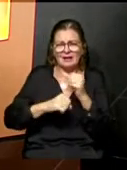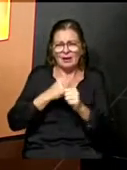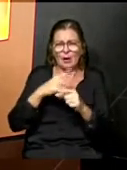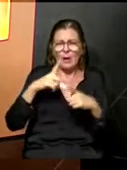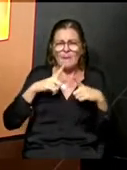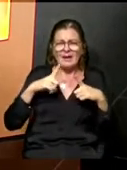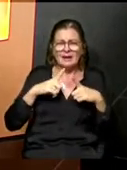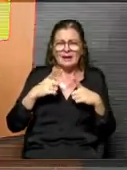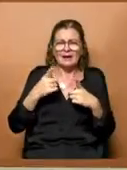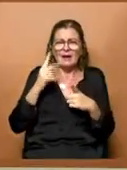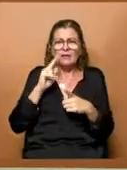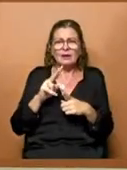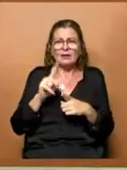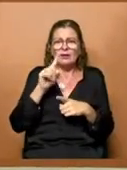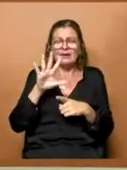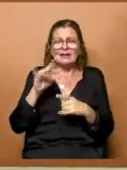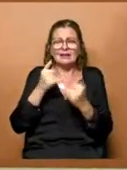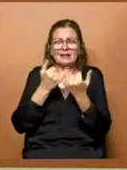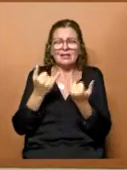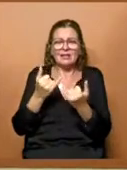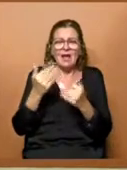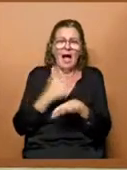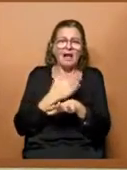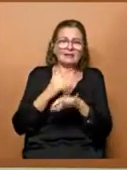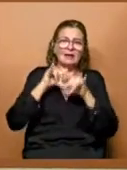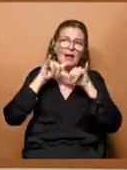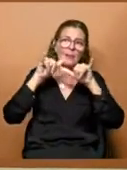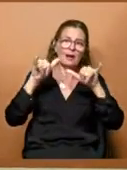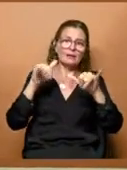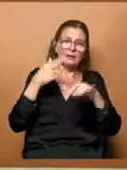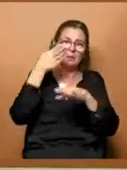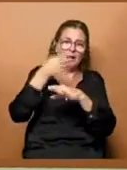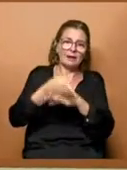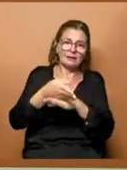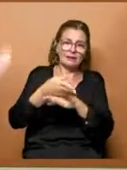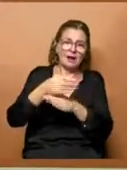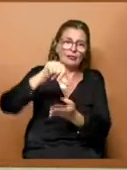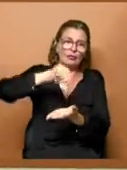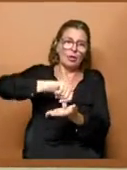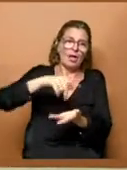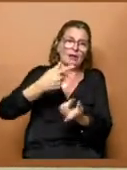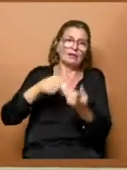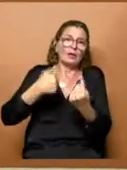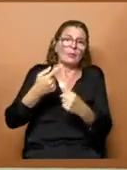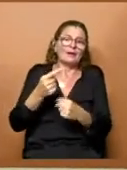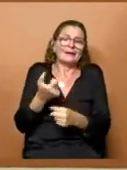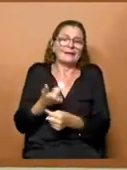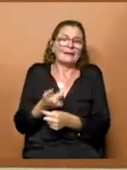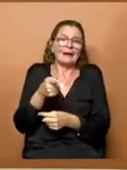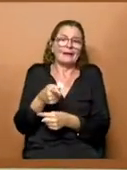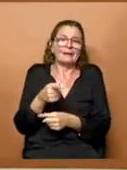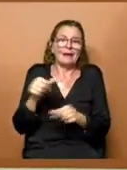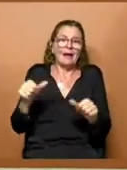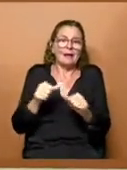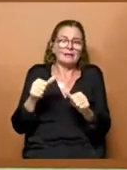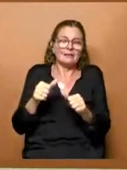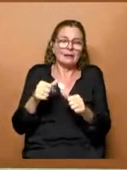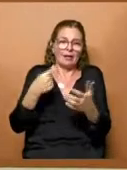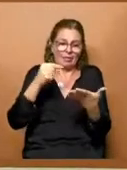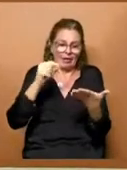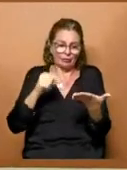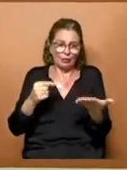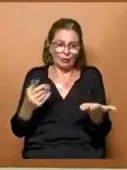ahí cuando están 15 o 20 días antes de la campaña para ir al pueblo, y ahí recién generan los datos.